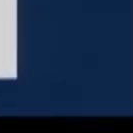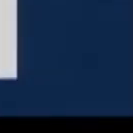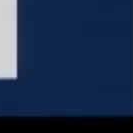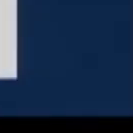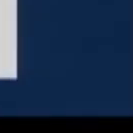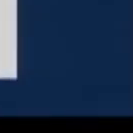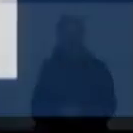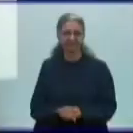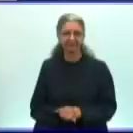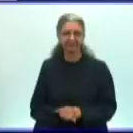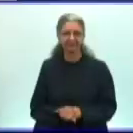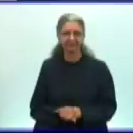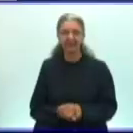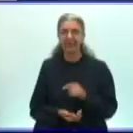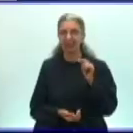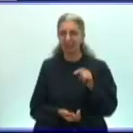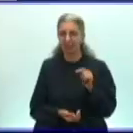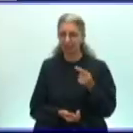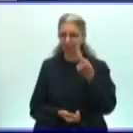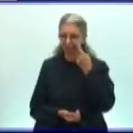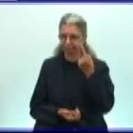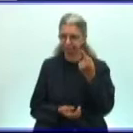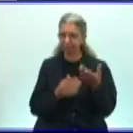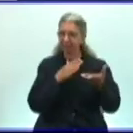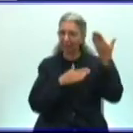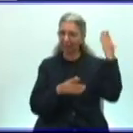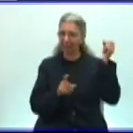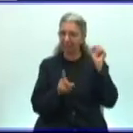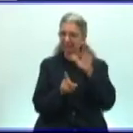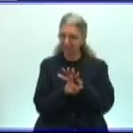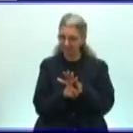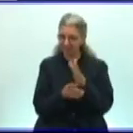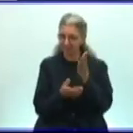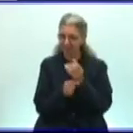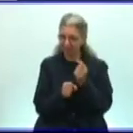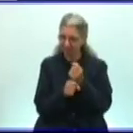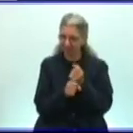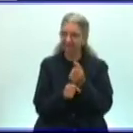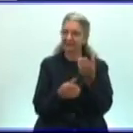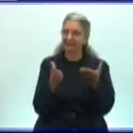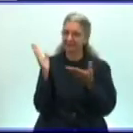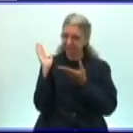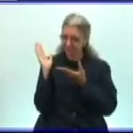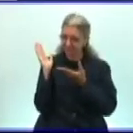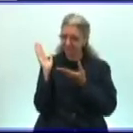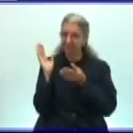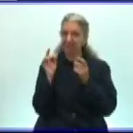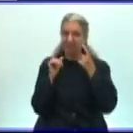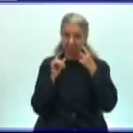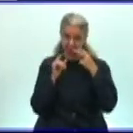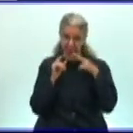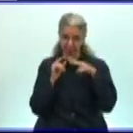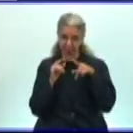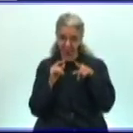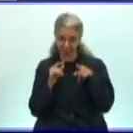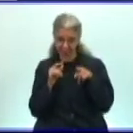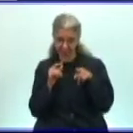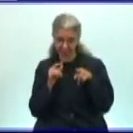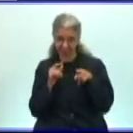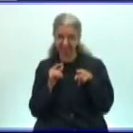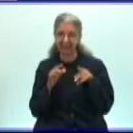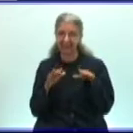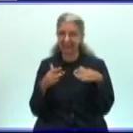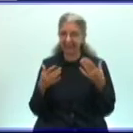Ahora regresemos nuevamente al circuito con el cual estamos trabajando en el encuentro de hoy. Pueden observar que tenemos acá